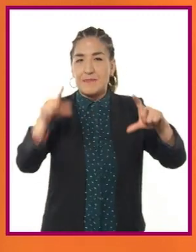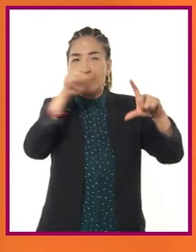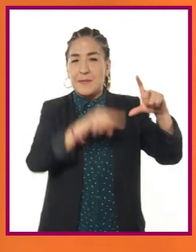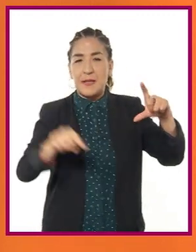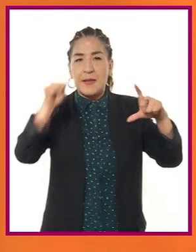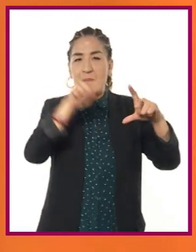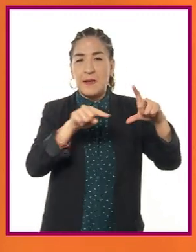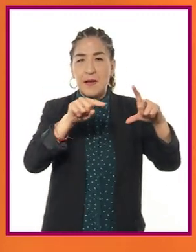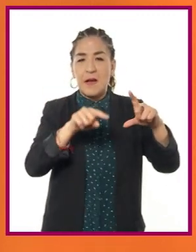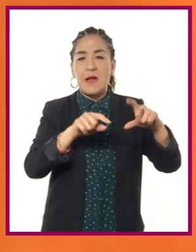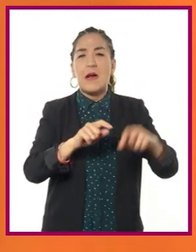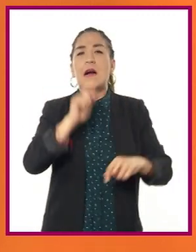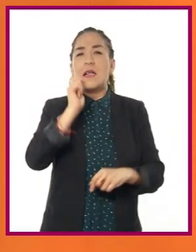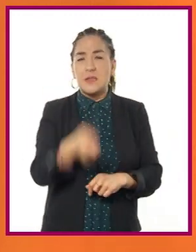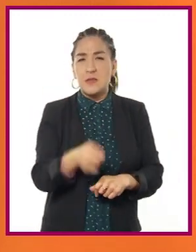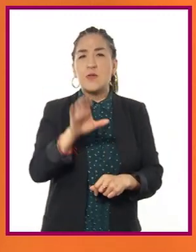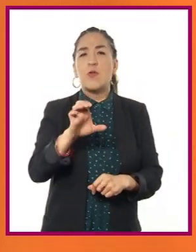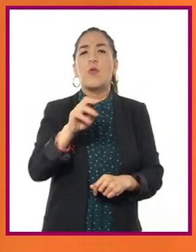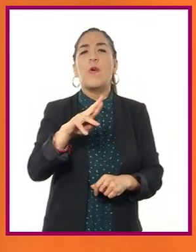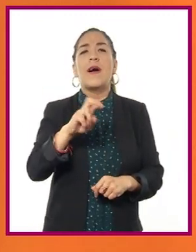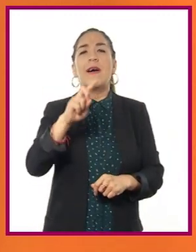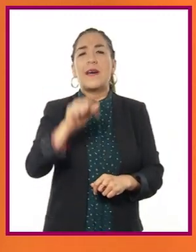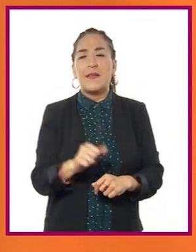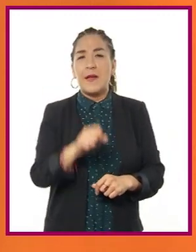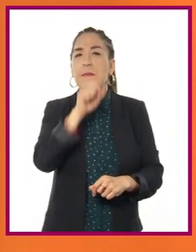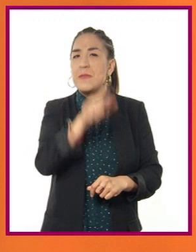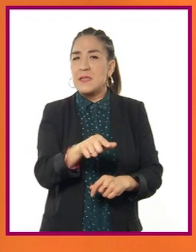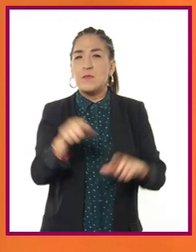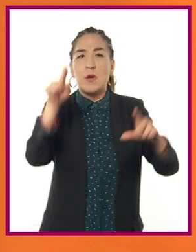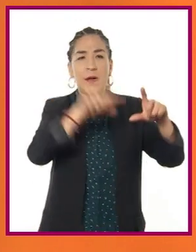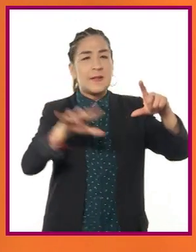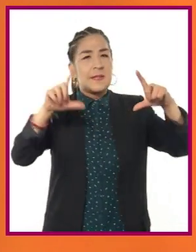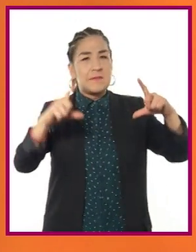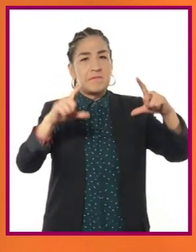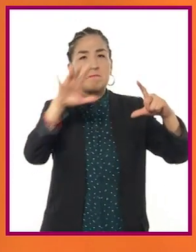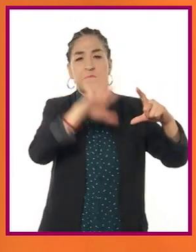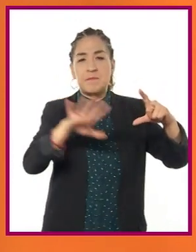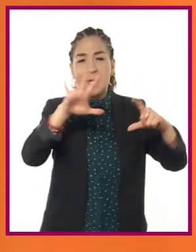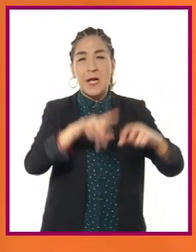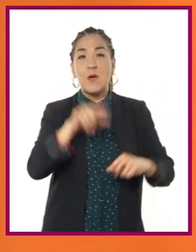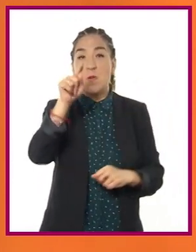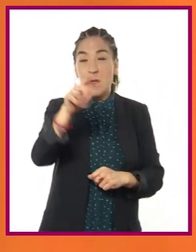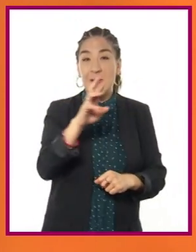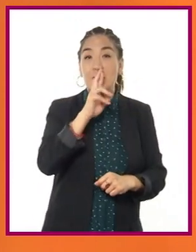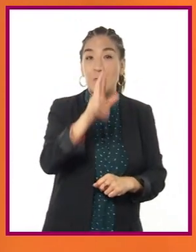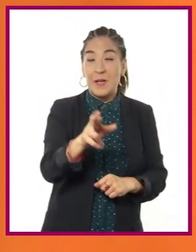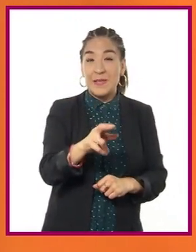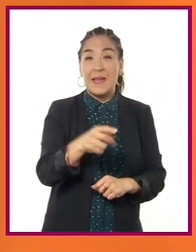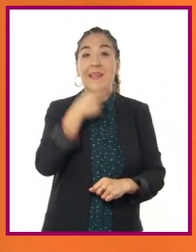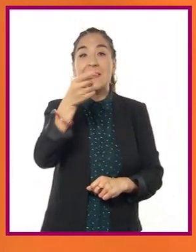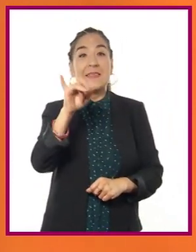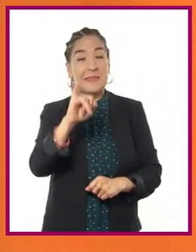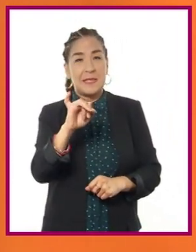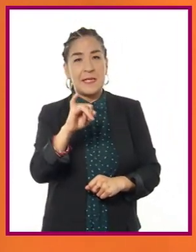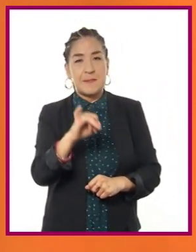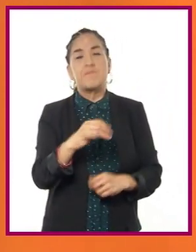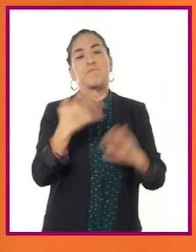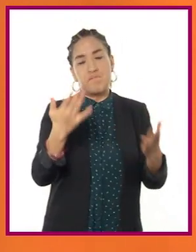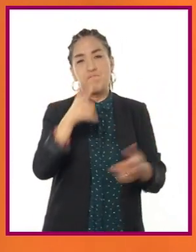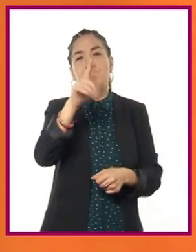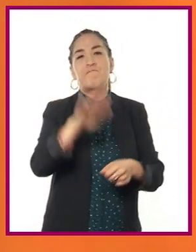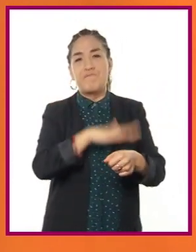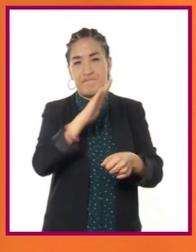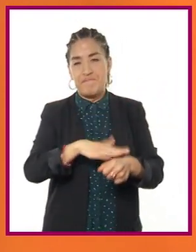circunferencia son cuerdas de la circunferencia. Si respondieron que sí, están en lo